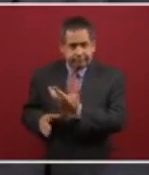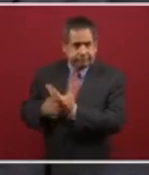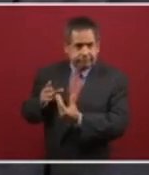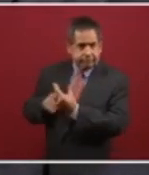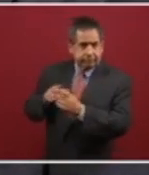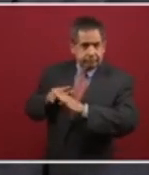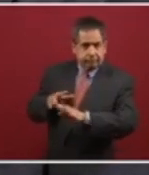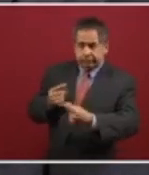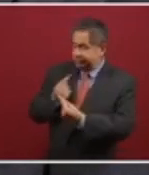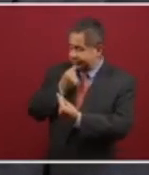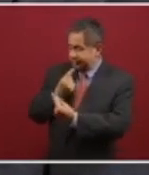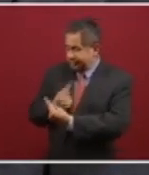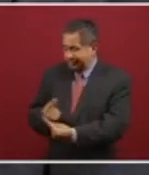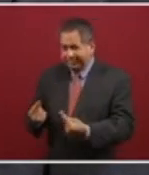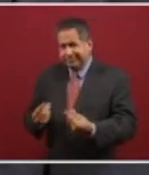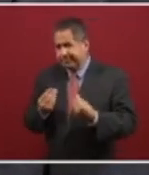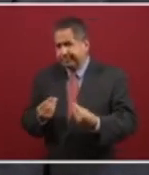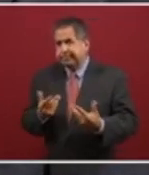migrantes